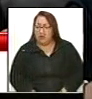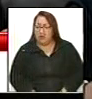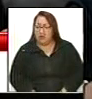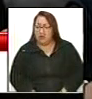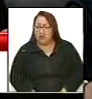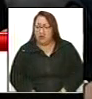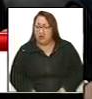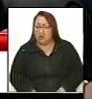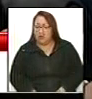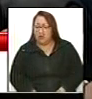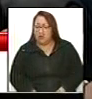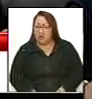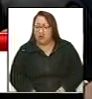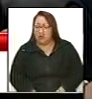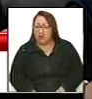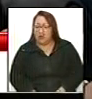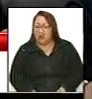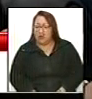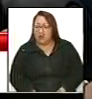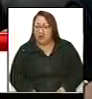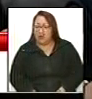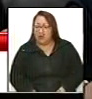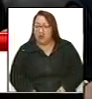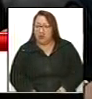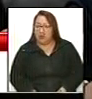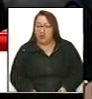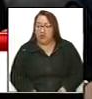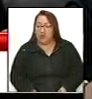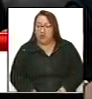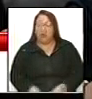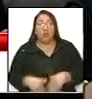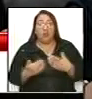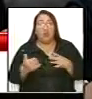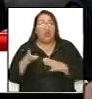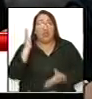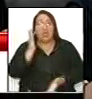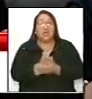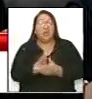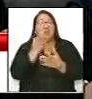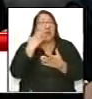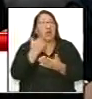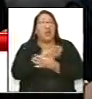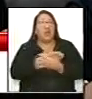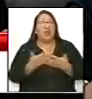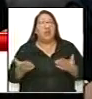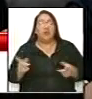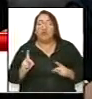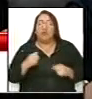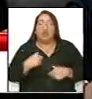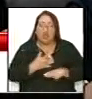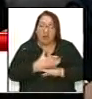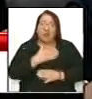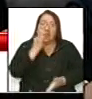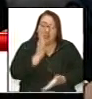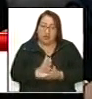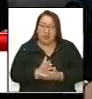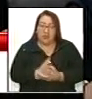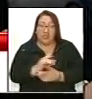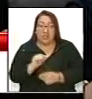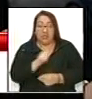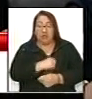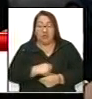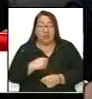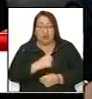penales y el derecho administrativo sancionador. No puede haber sanciones en blanco. Tiene que haber una tipificación. Y